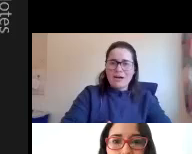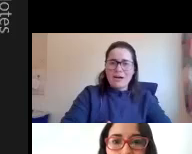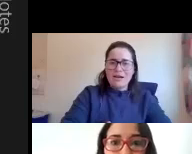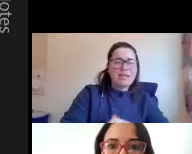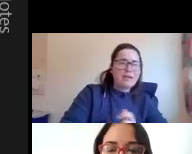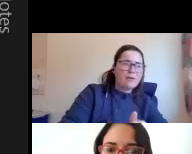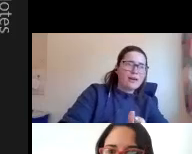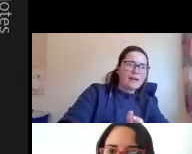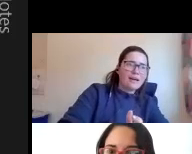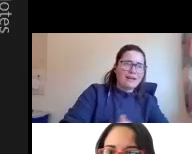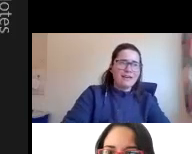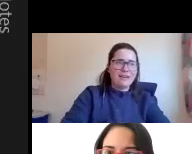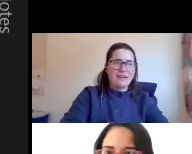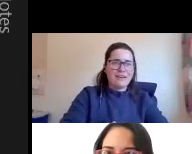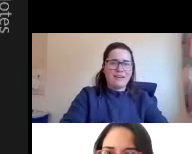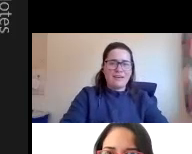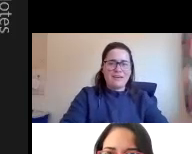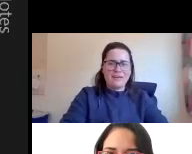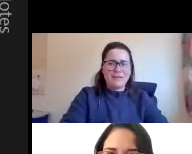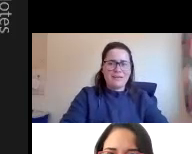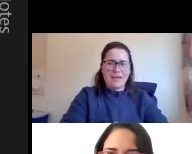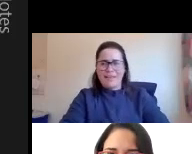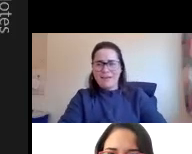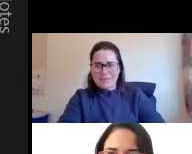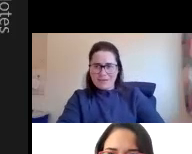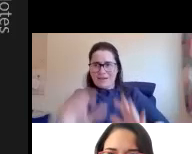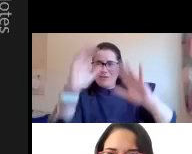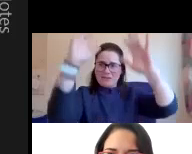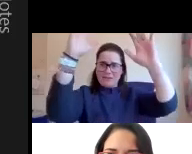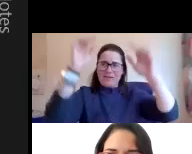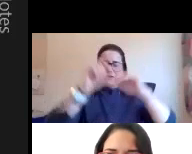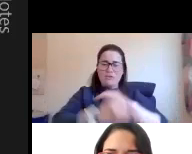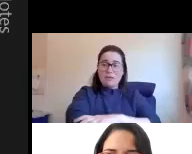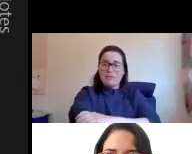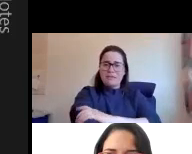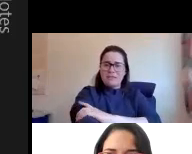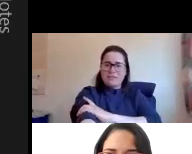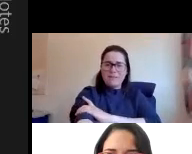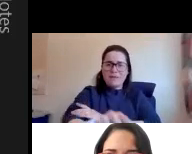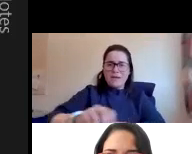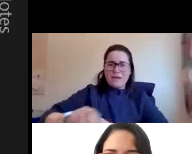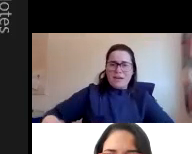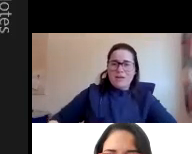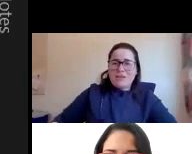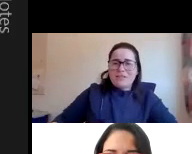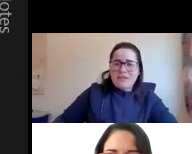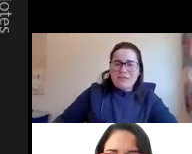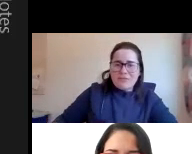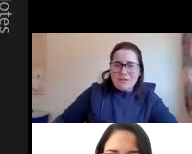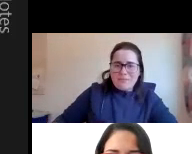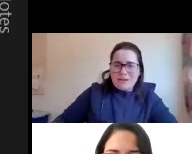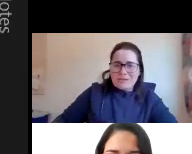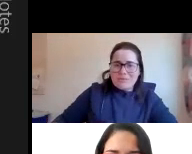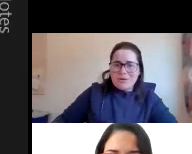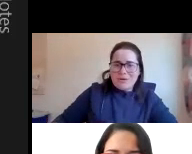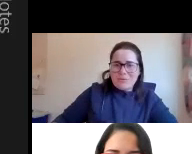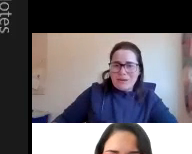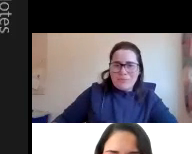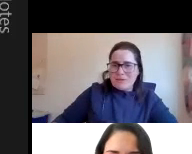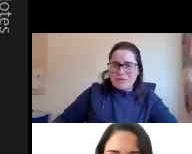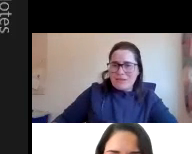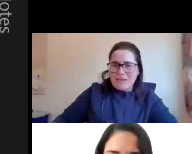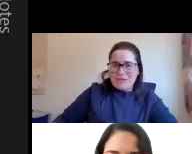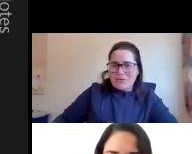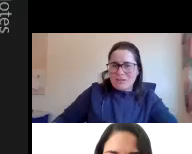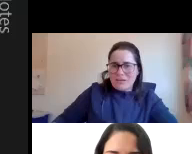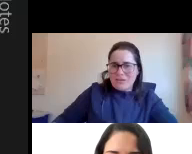lago agrícola ganadero, el lago que está bien al norte, Petén Itzá, lo que hicieron fue, para su zona urbana,